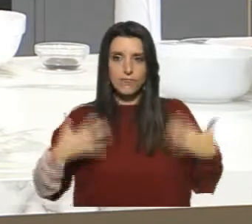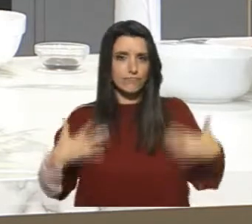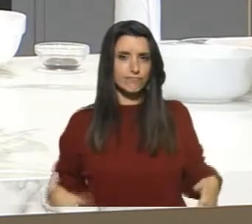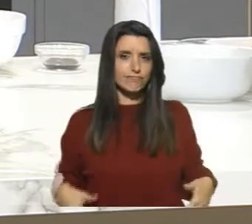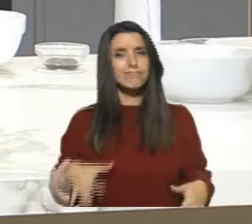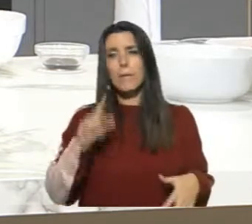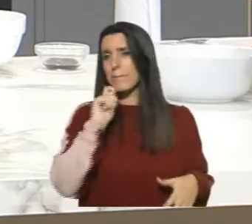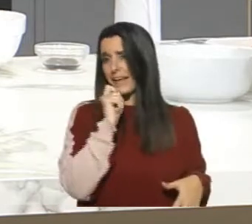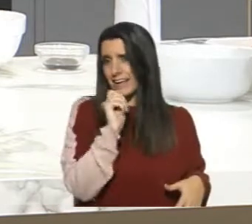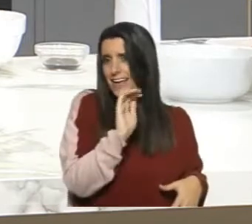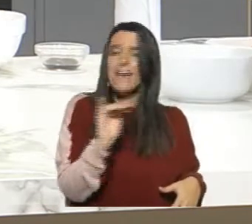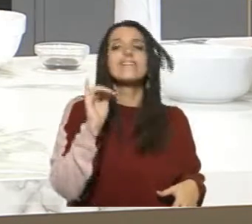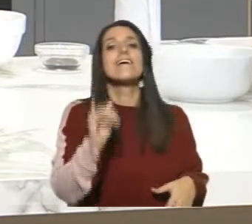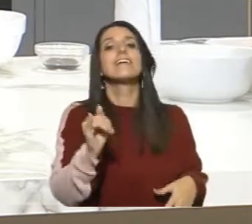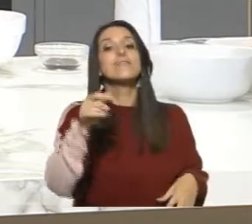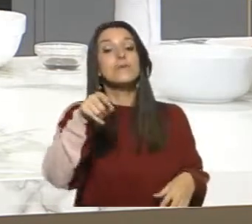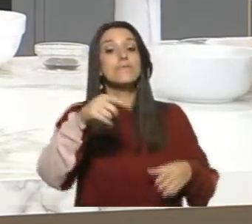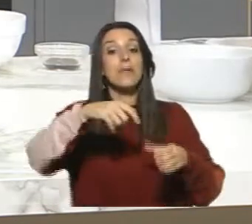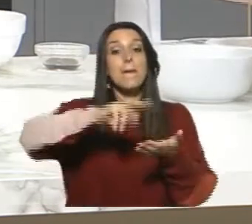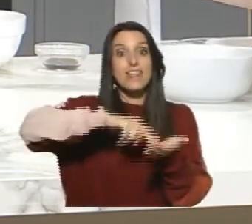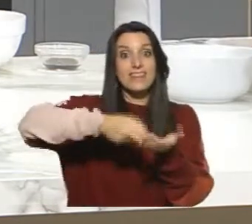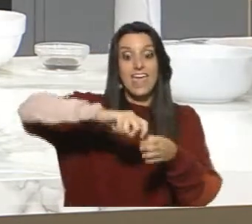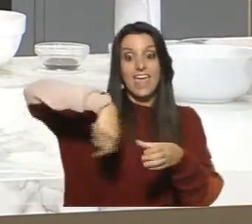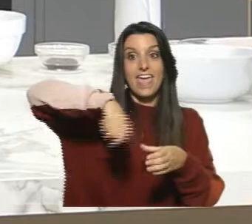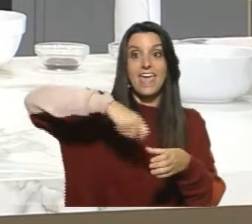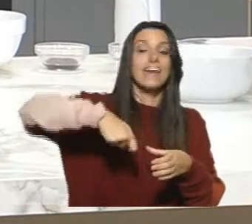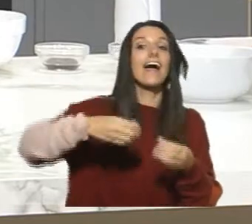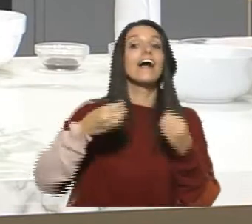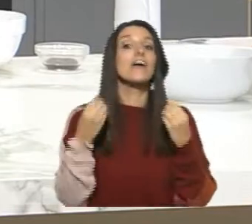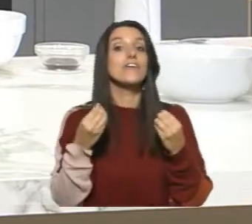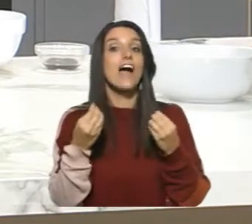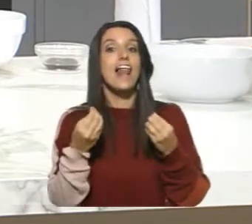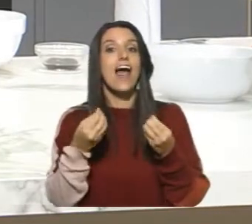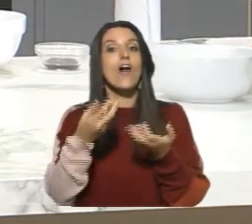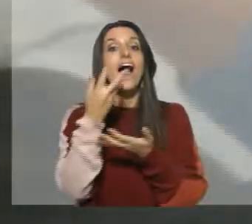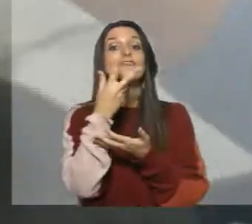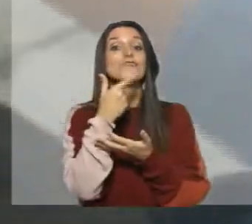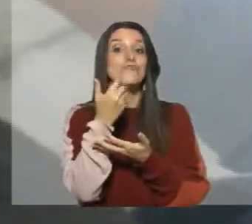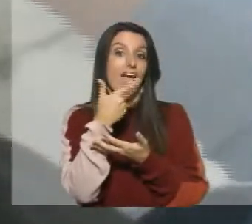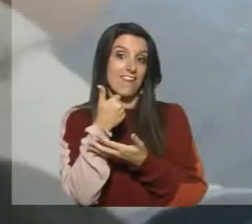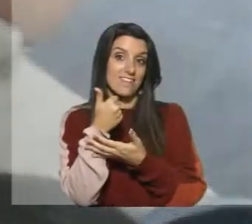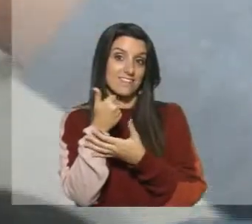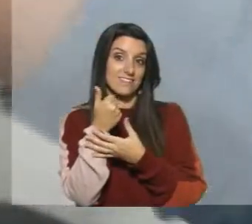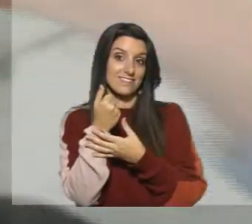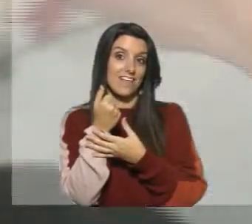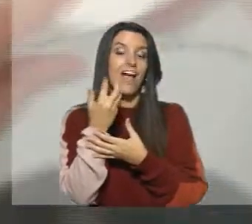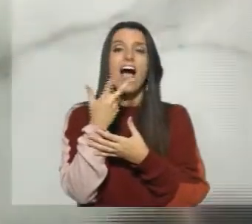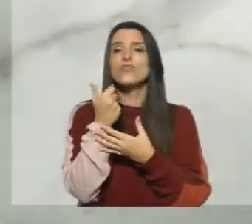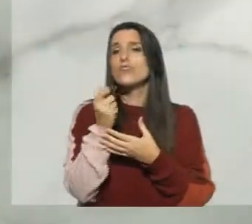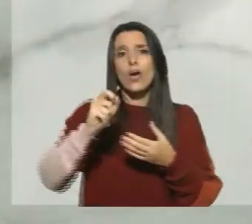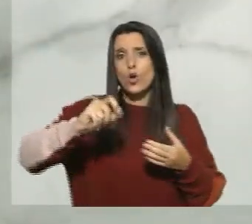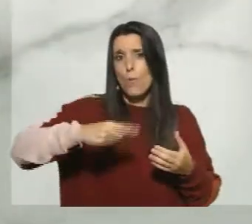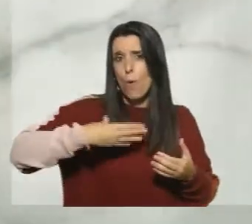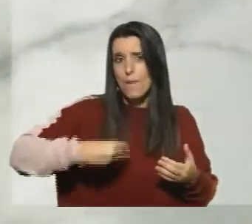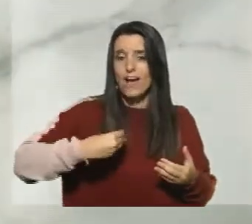Está buenísimo. A mí me encanta. Mira, acá tengo la manteca y lo que vas a hacer es incorporarle el azúcar. Azúcar común. Es